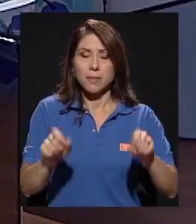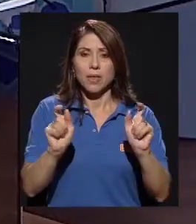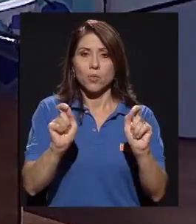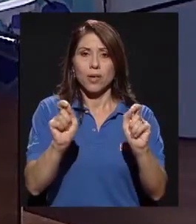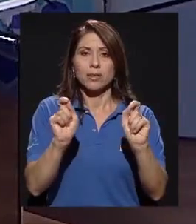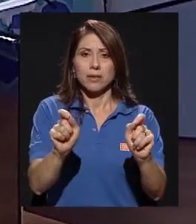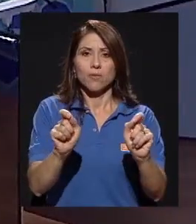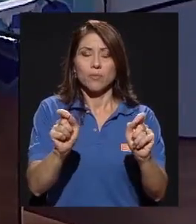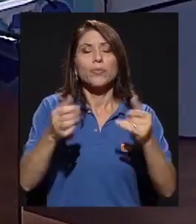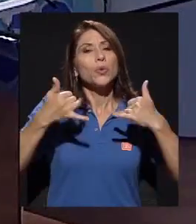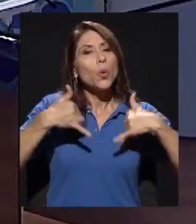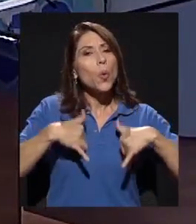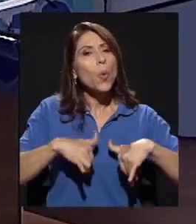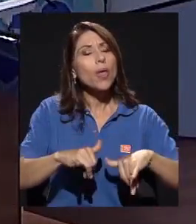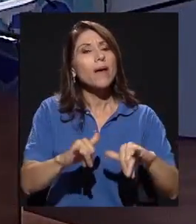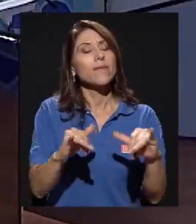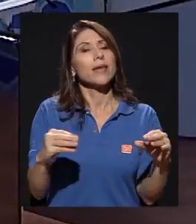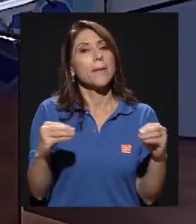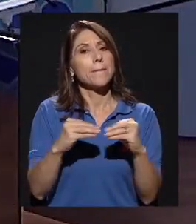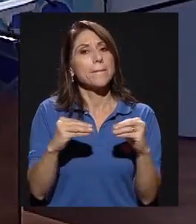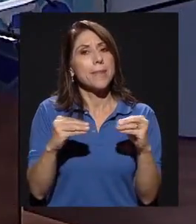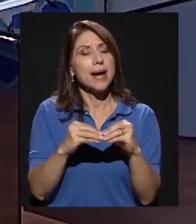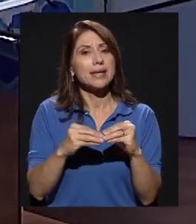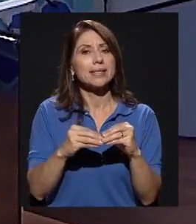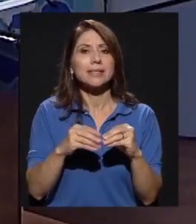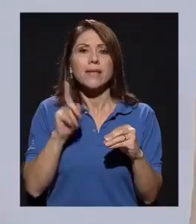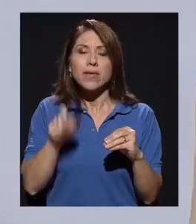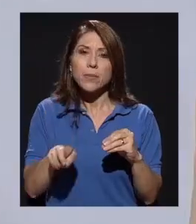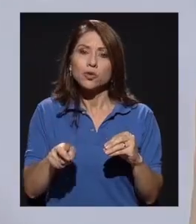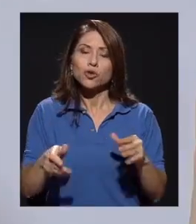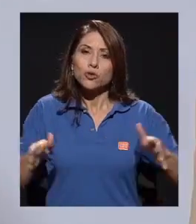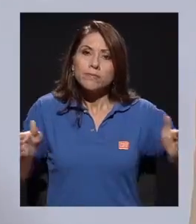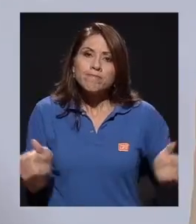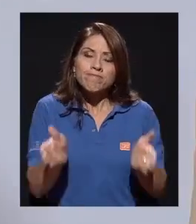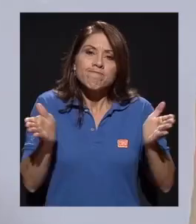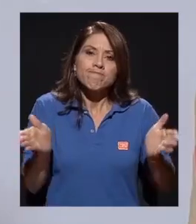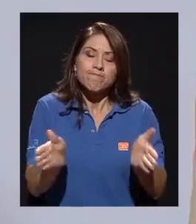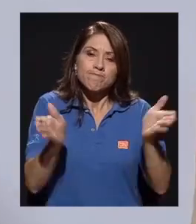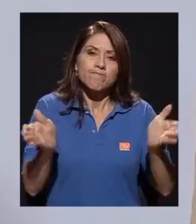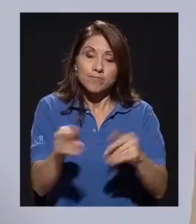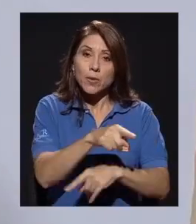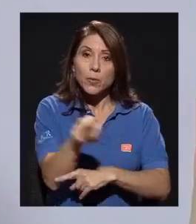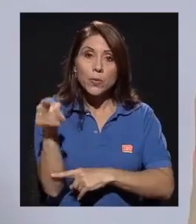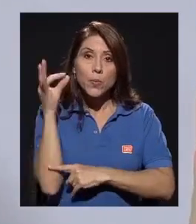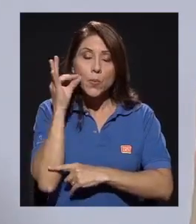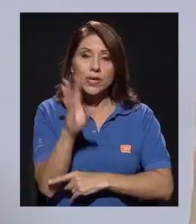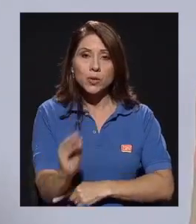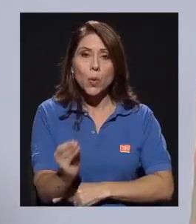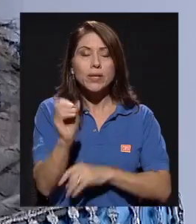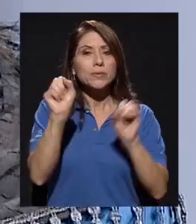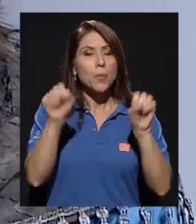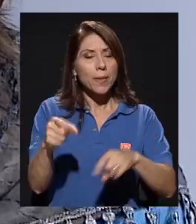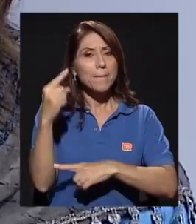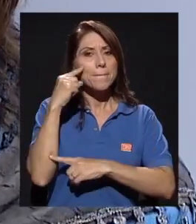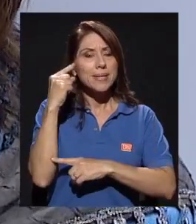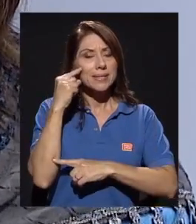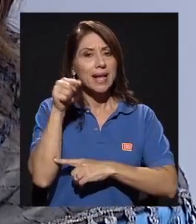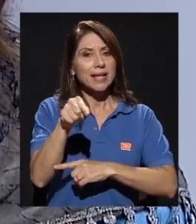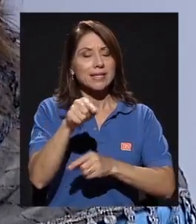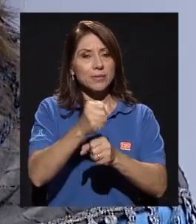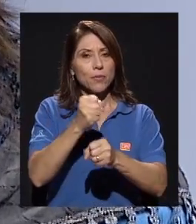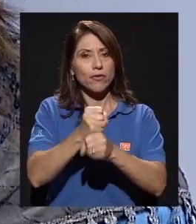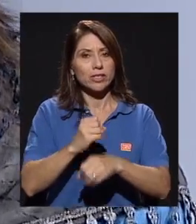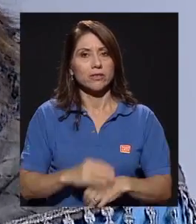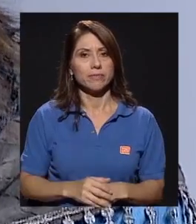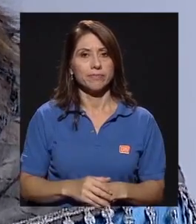propiciar todavía más que las que las jóvenes puedan eh pensar en este tipo de profesiones Sí usted en el libro